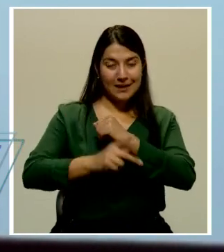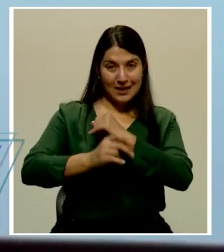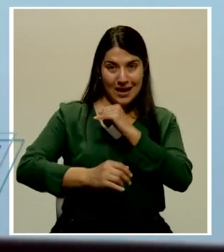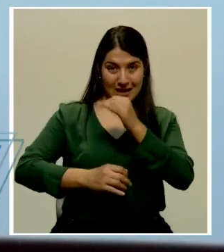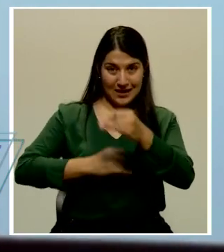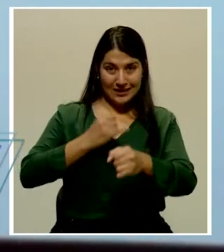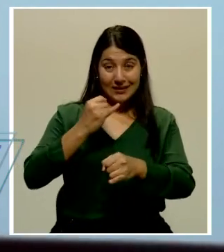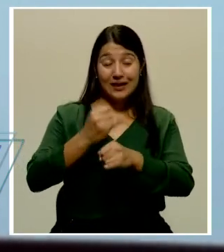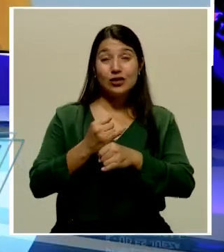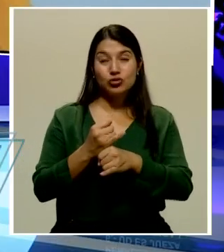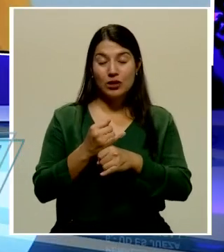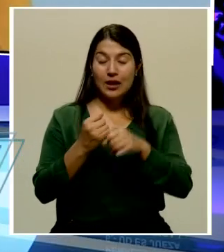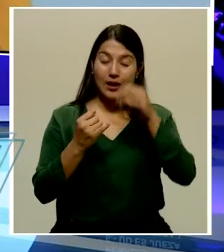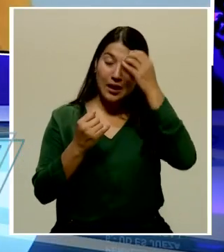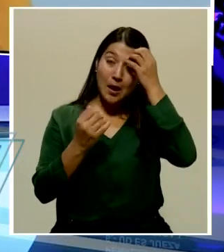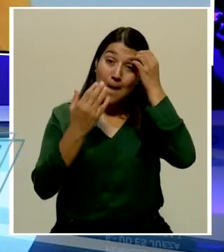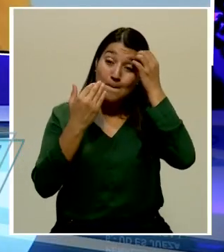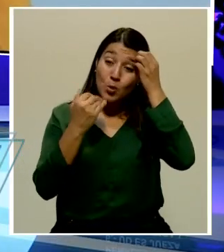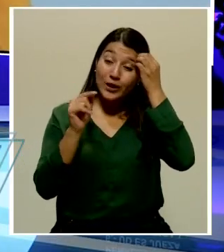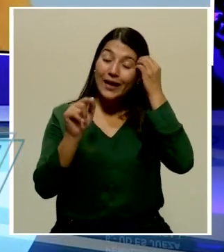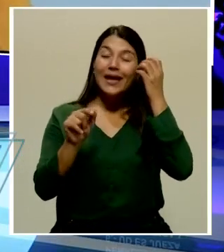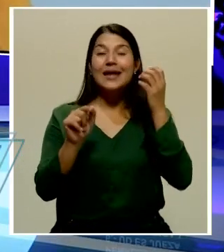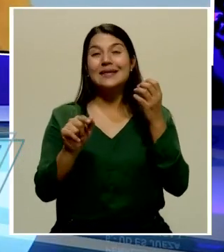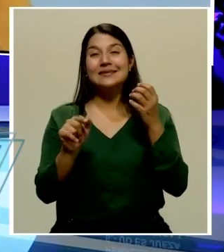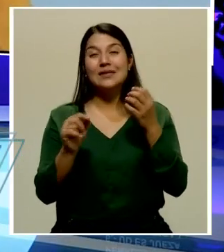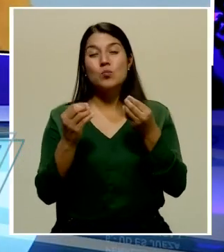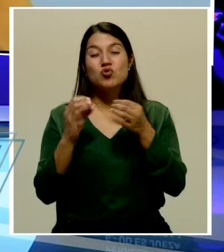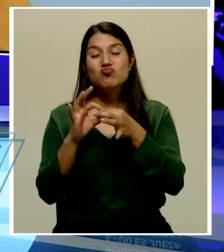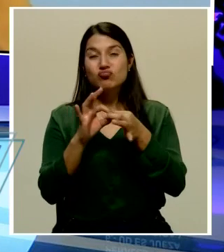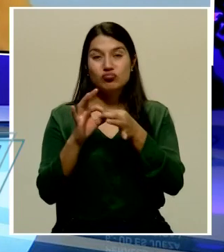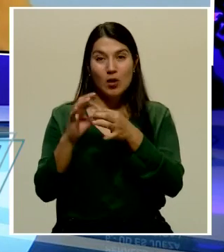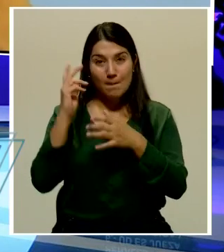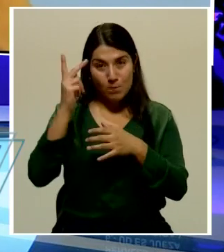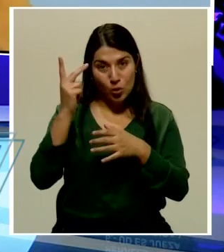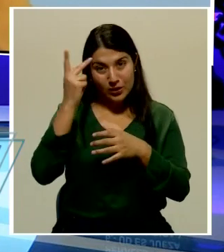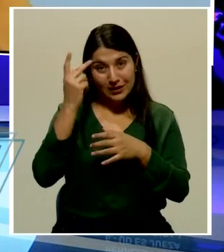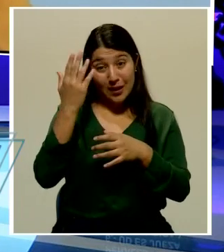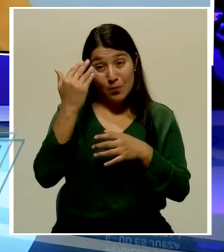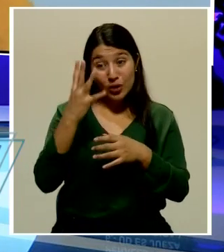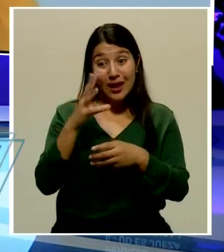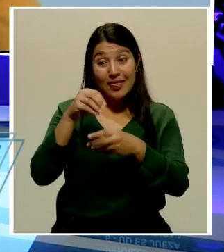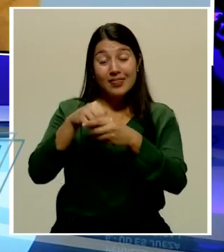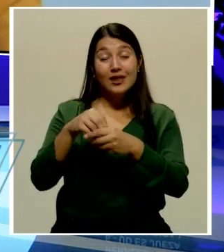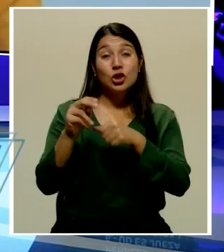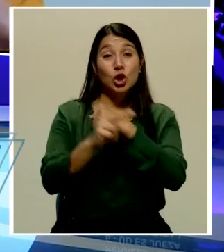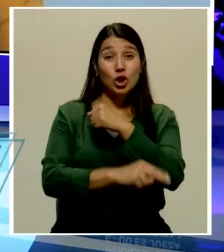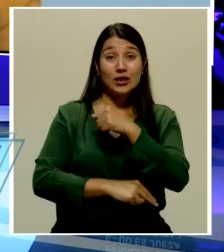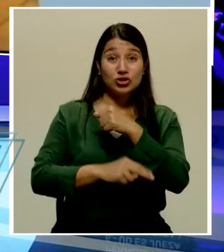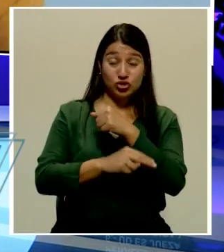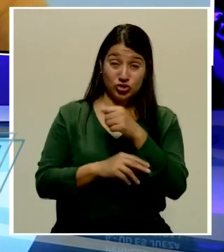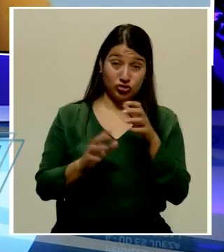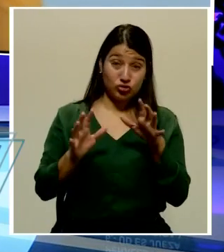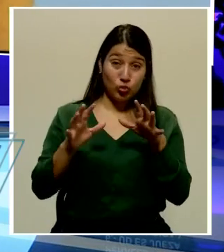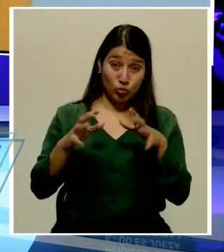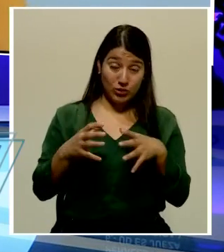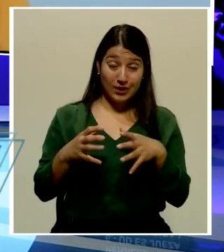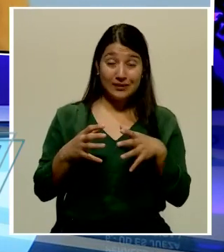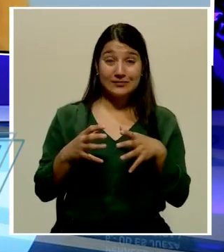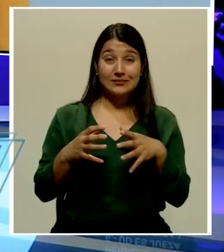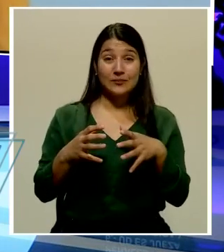organismos más políticos en el sentido de que pertenece a Naciones Unidas, en donde son